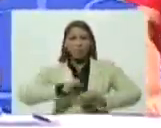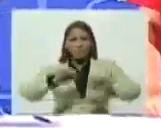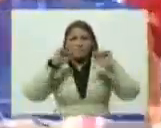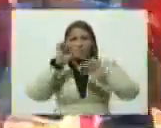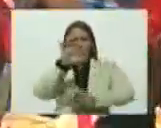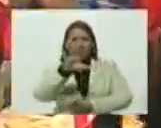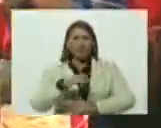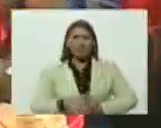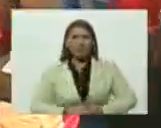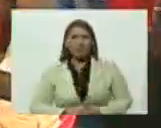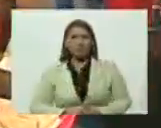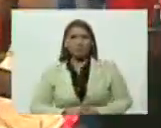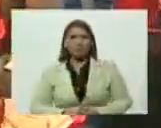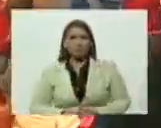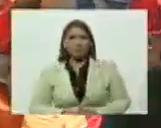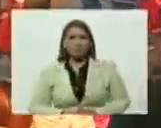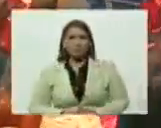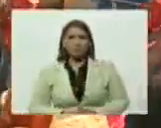patria!